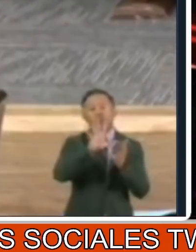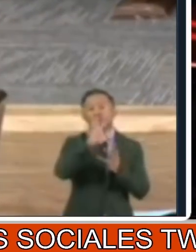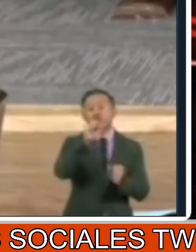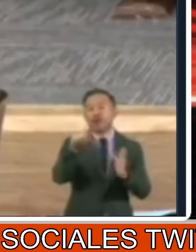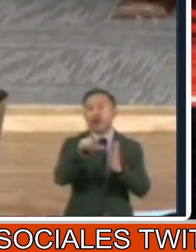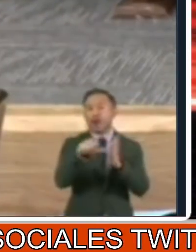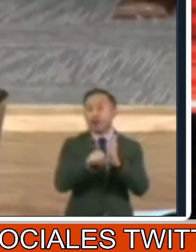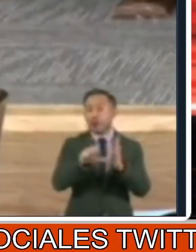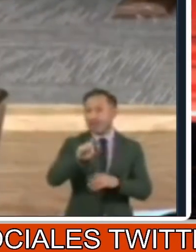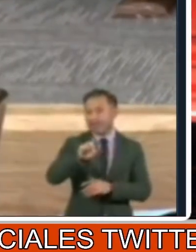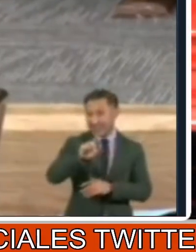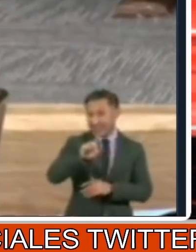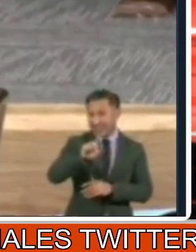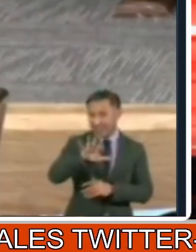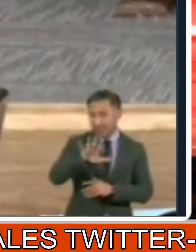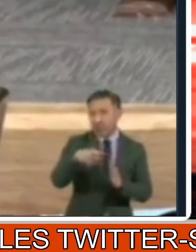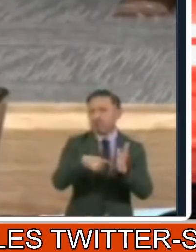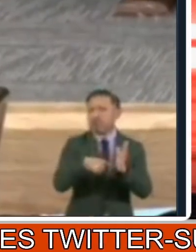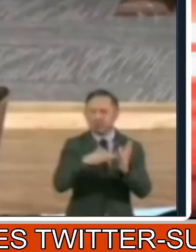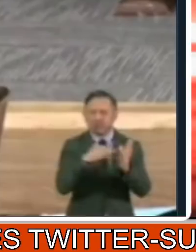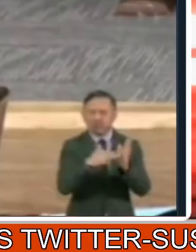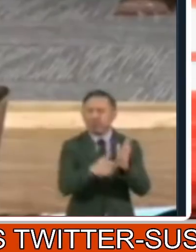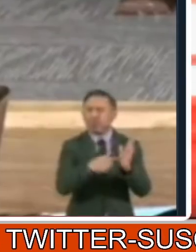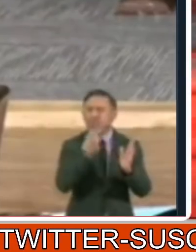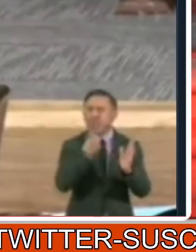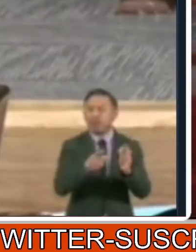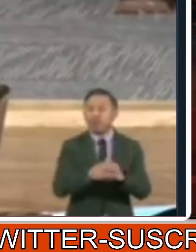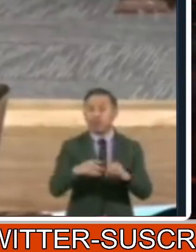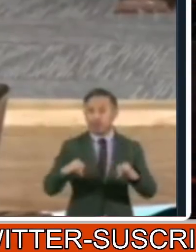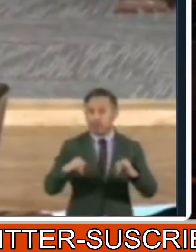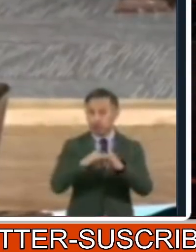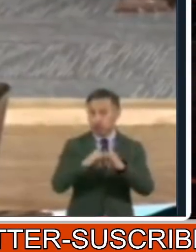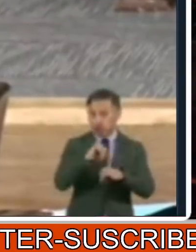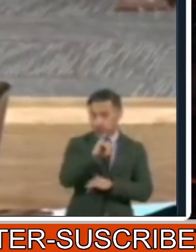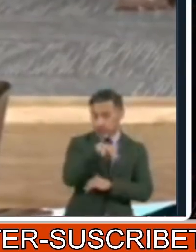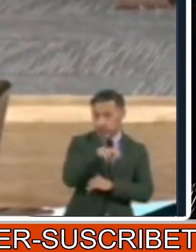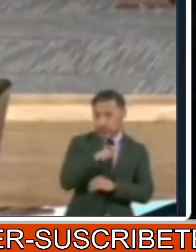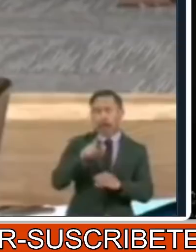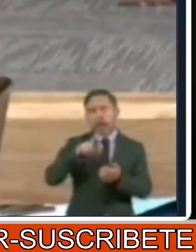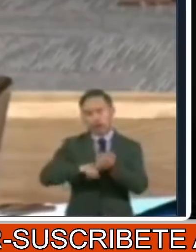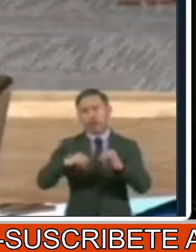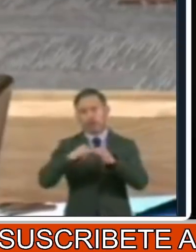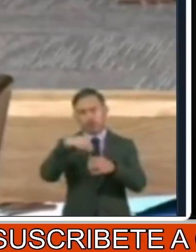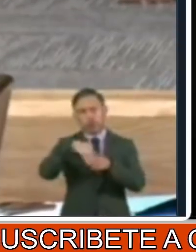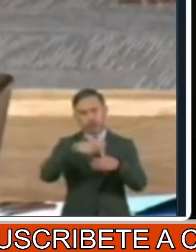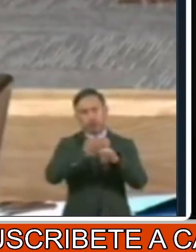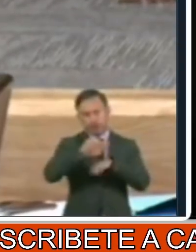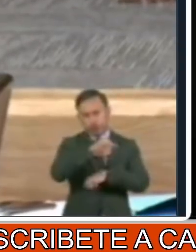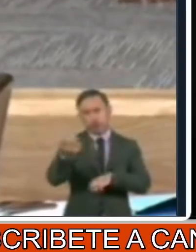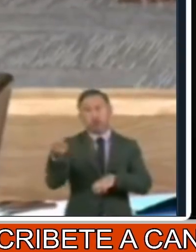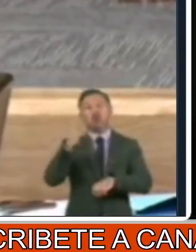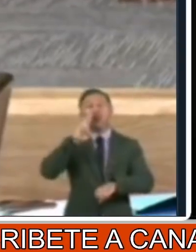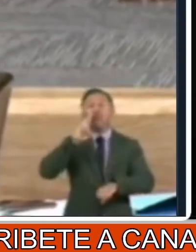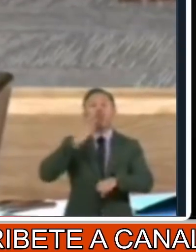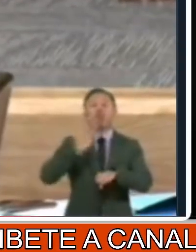35? Que el Instituto y los organismos públicos locales, según corresponda, promoverán la